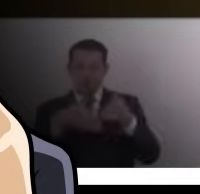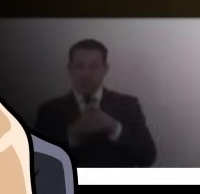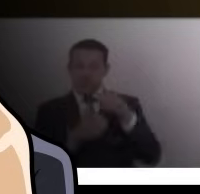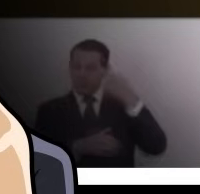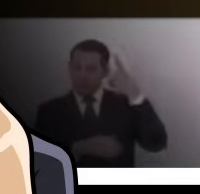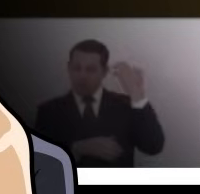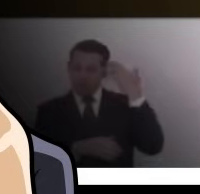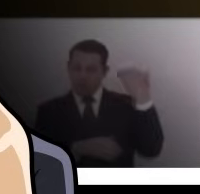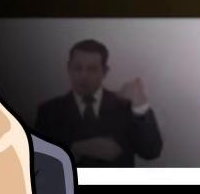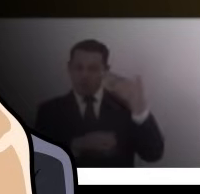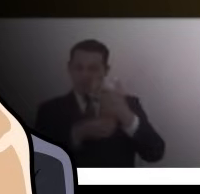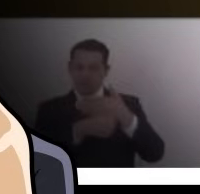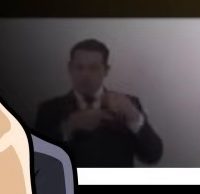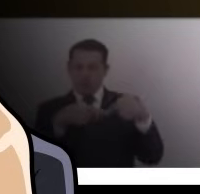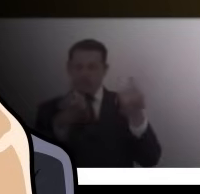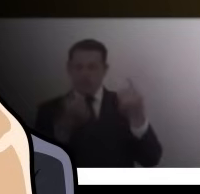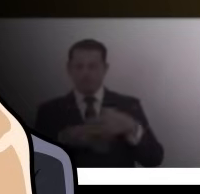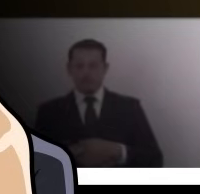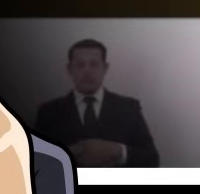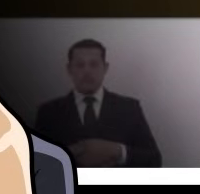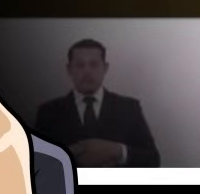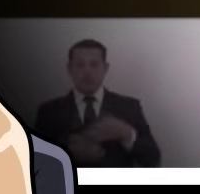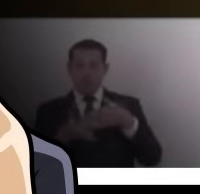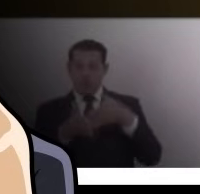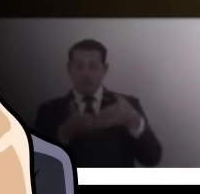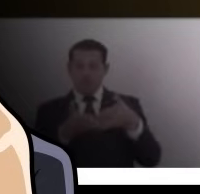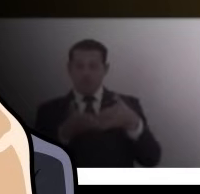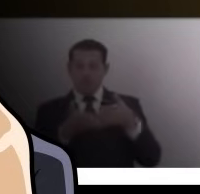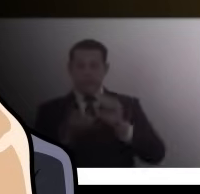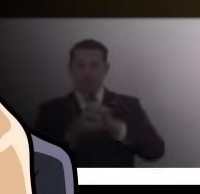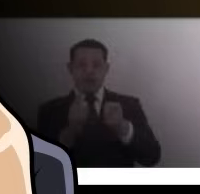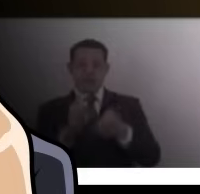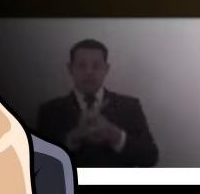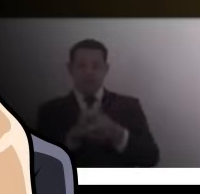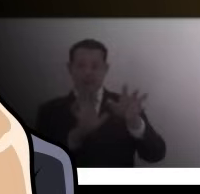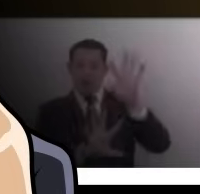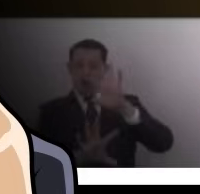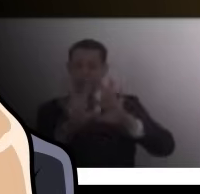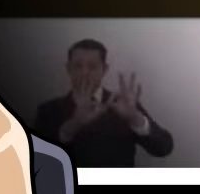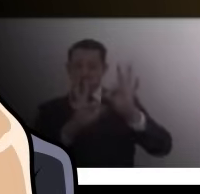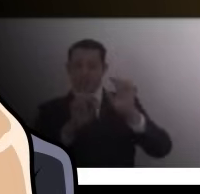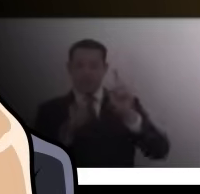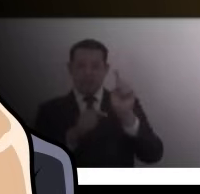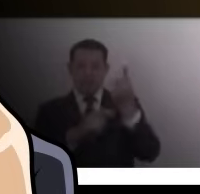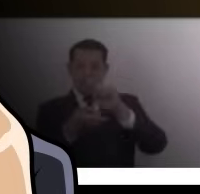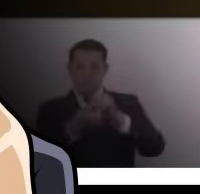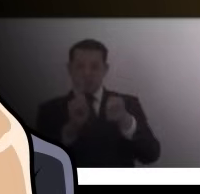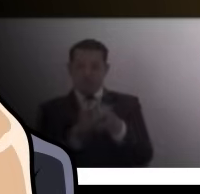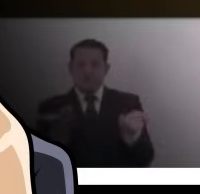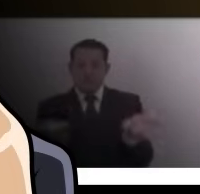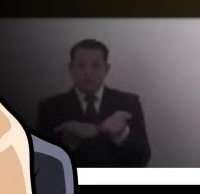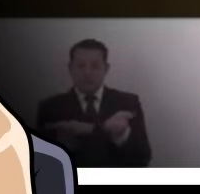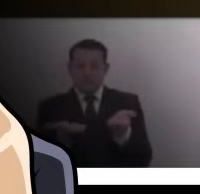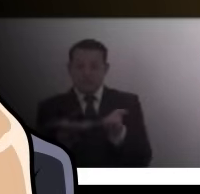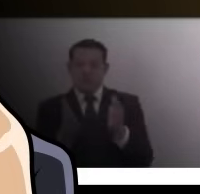diputados y diputadas de la oposición, comenzamos a hacer algunos cambios. Uno de los primeros cambios que se